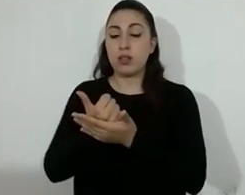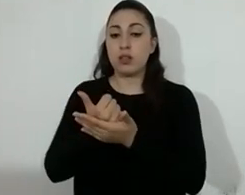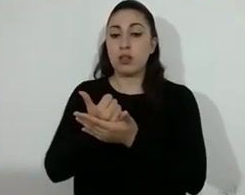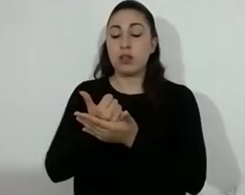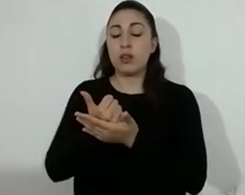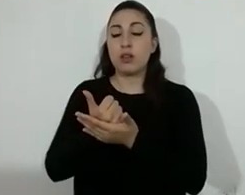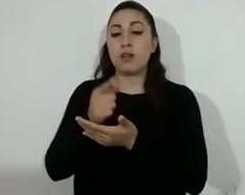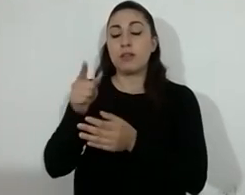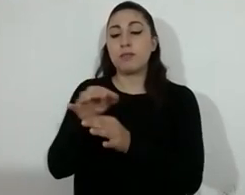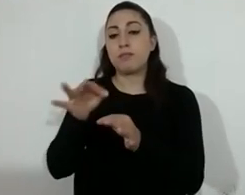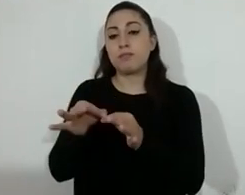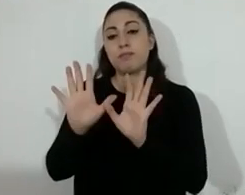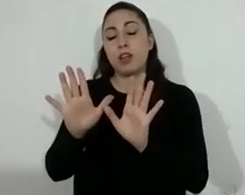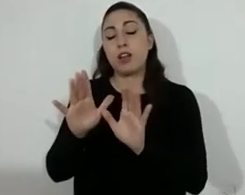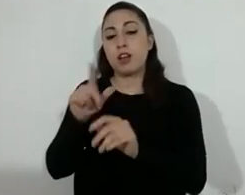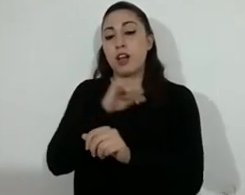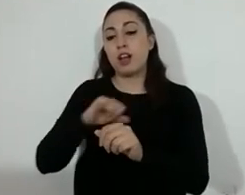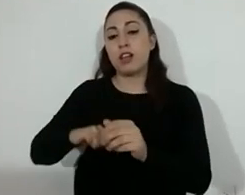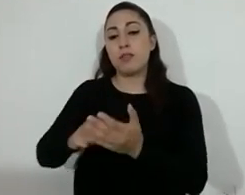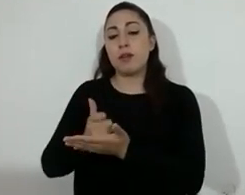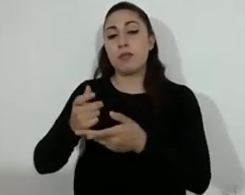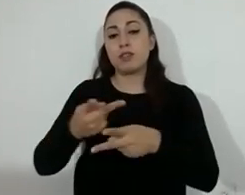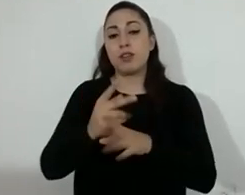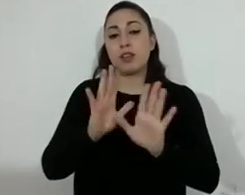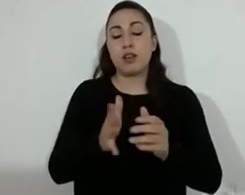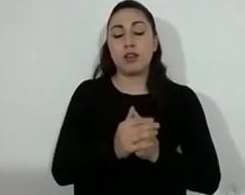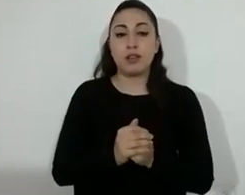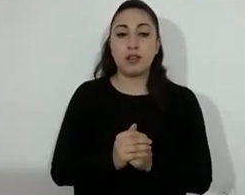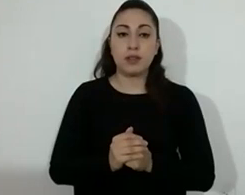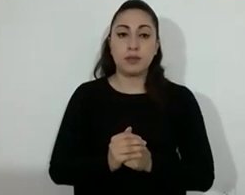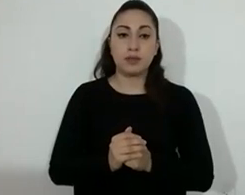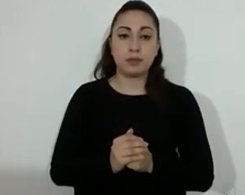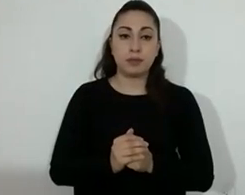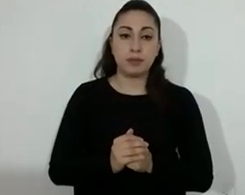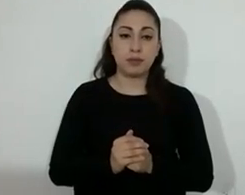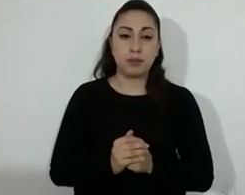que, se plantea en dicho dictamen.